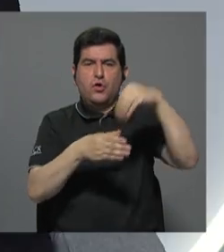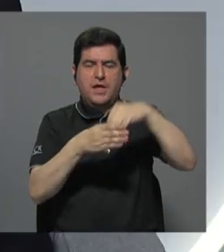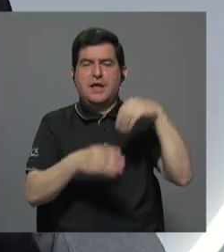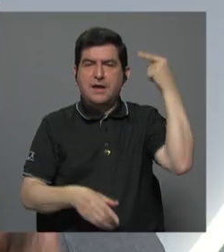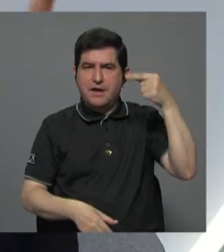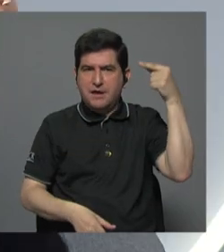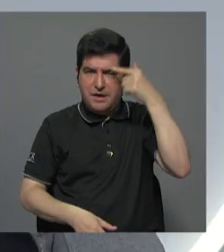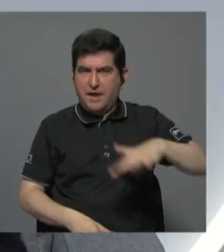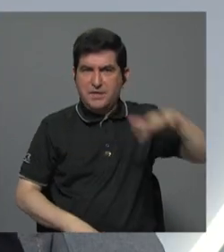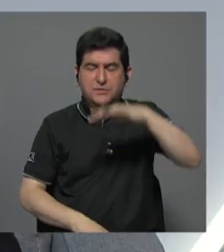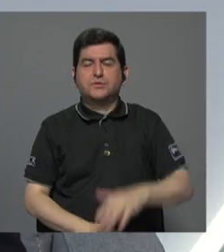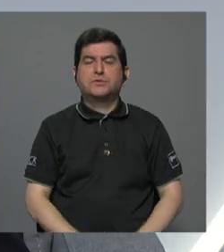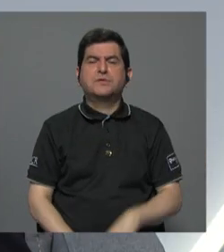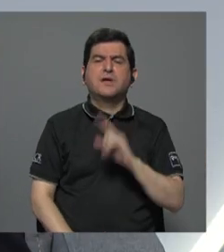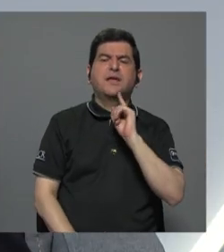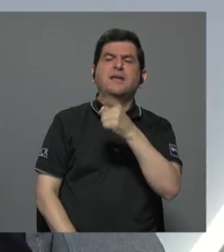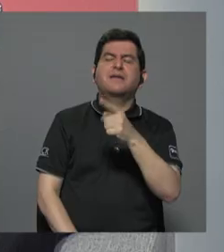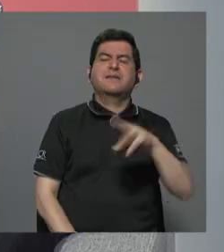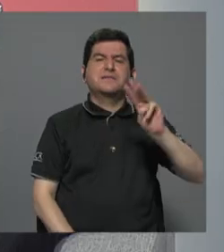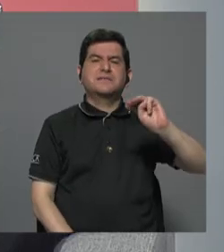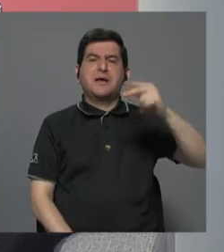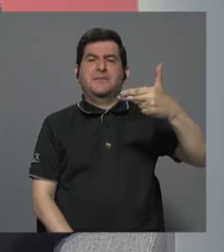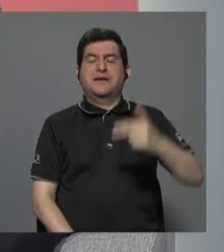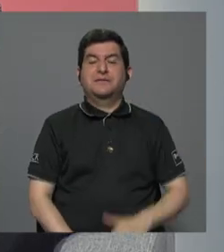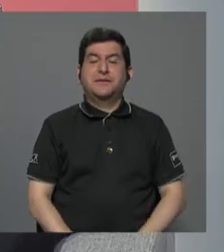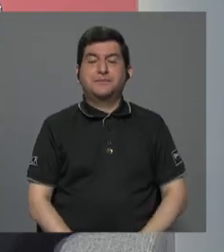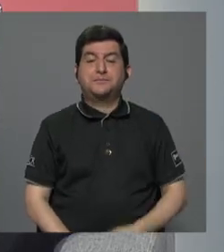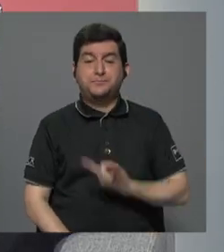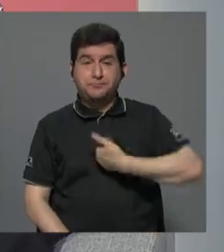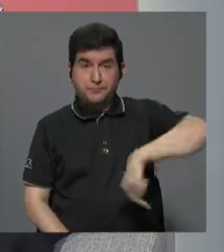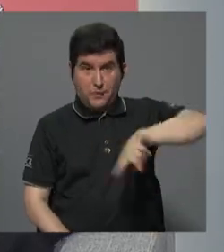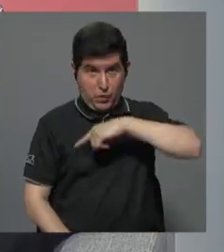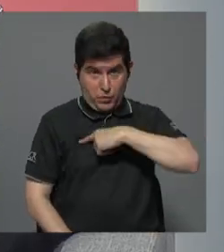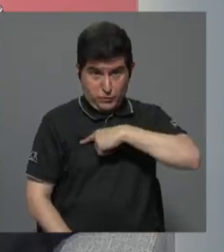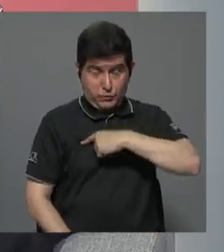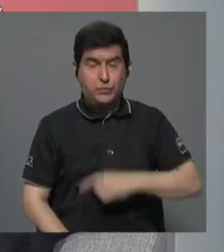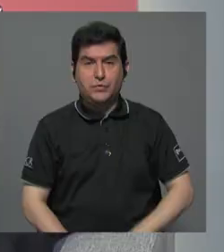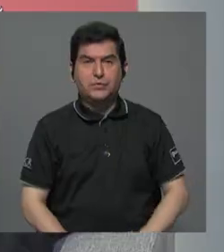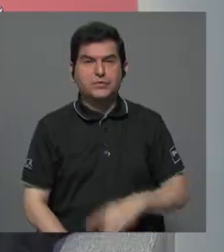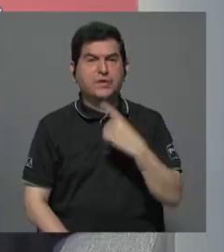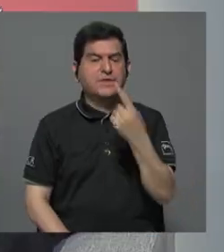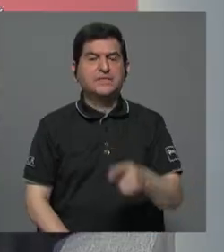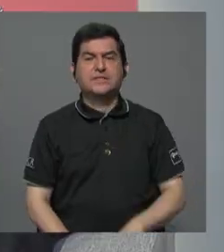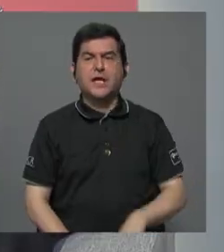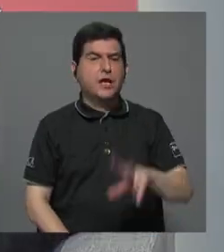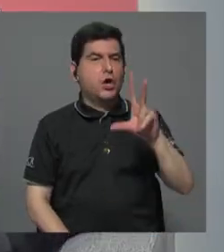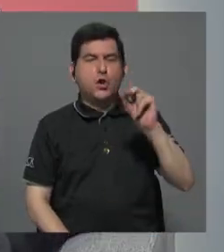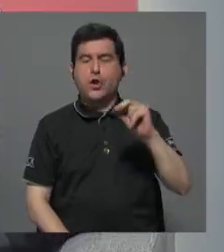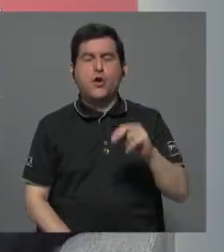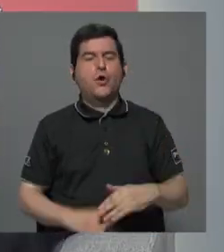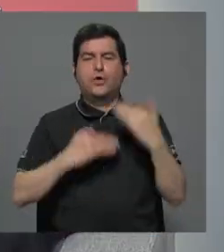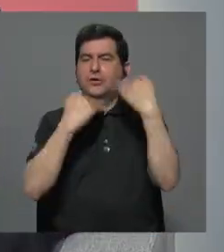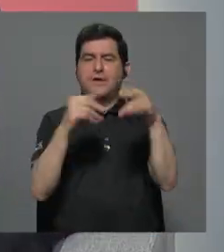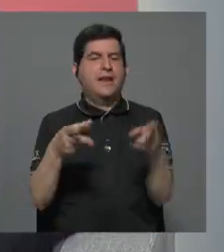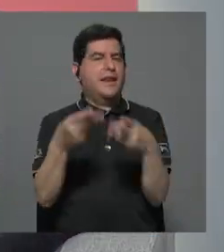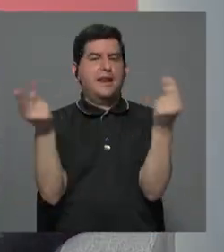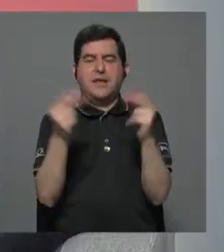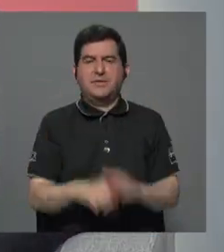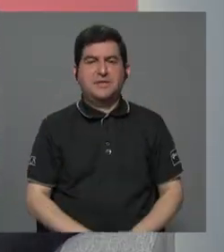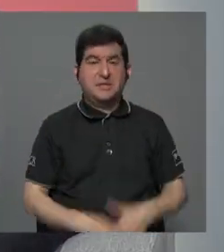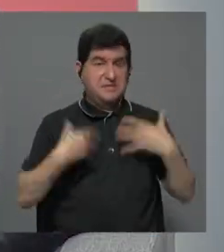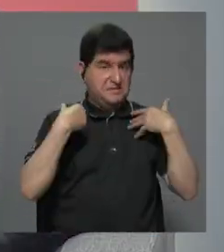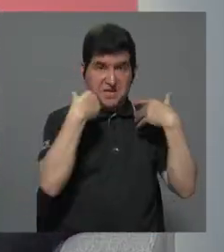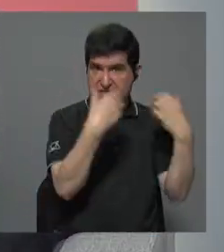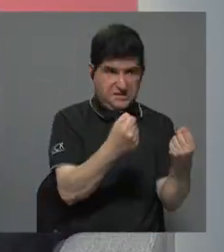estado qué hiciste martín nosotros definitivamente decimos no debe haber regla fiscal ni para